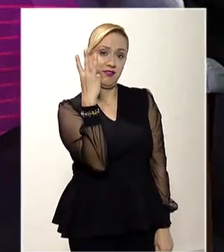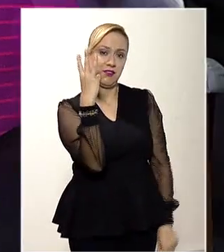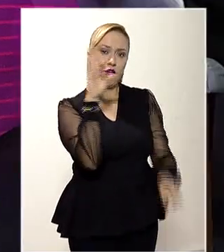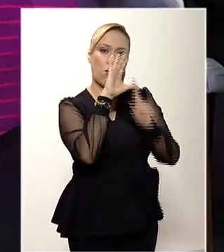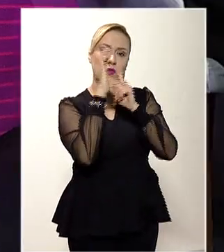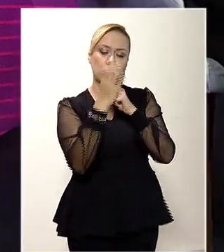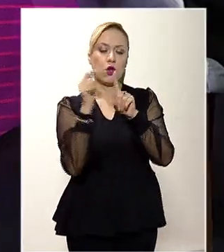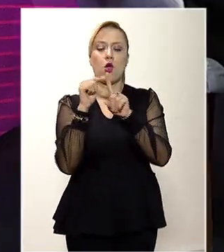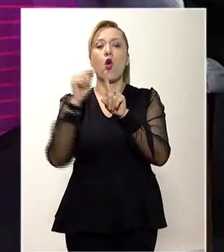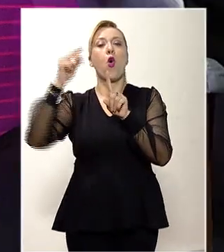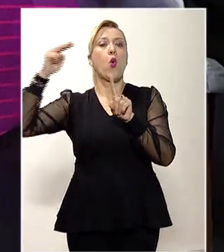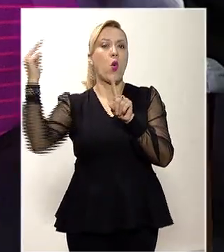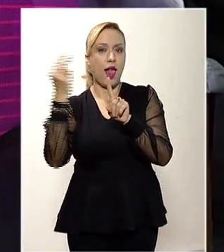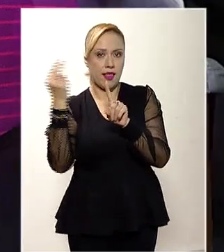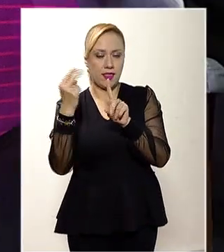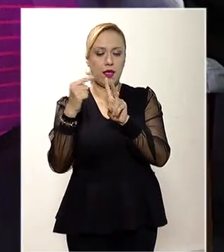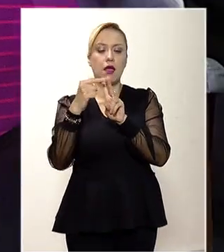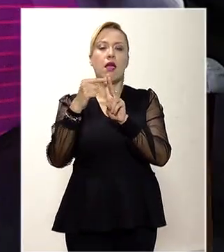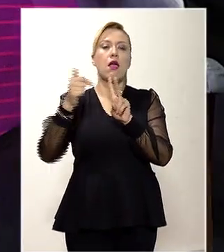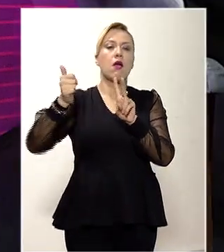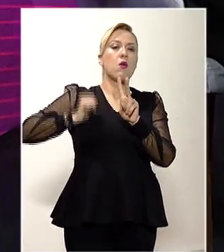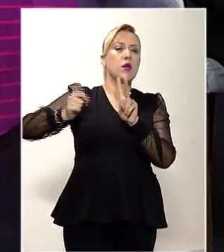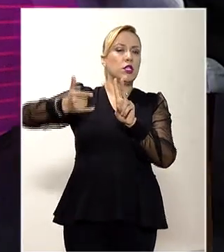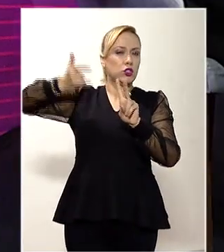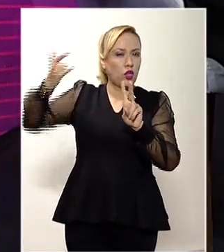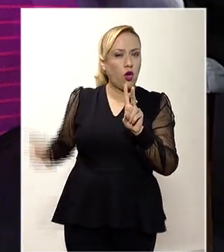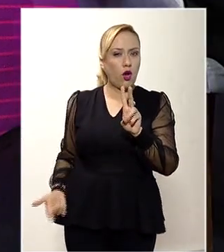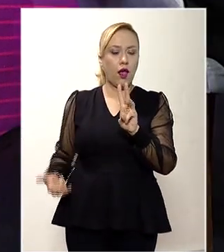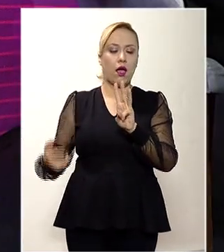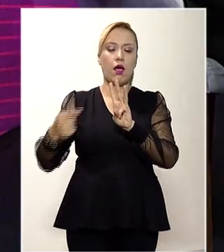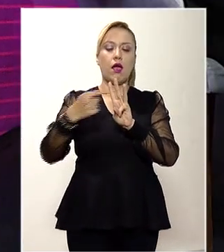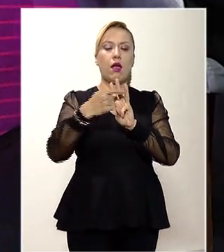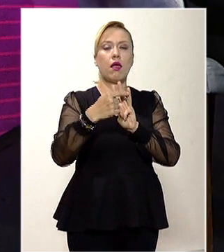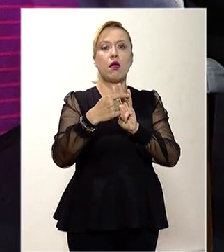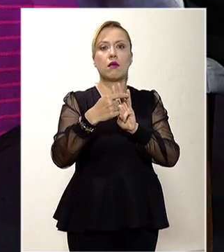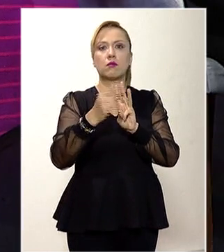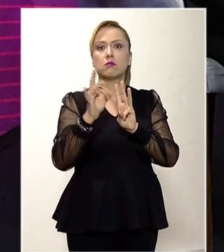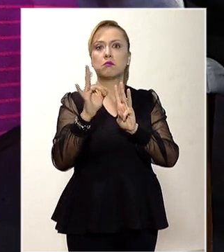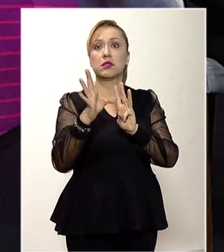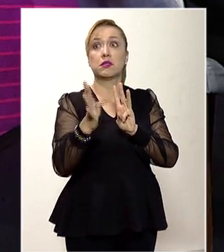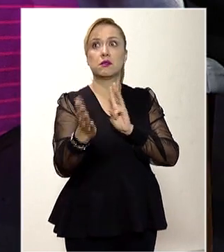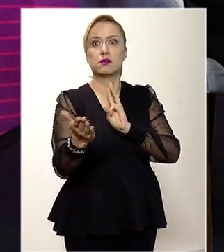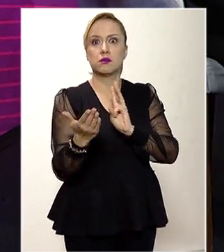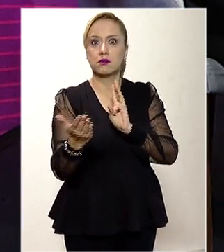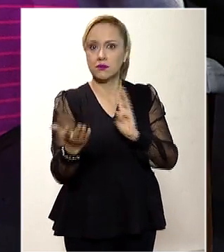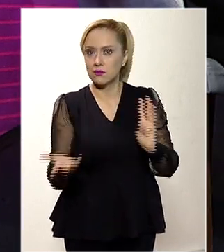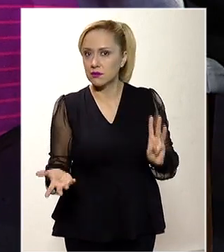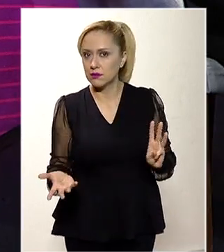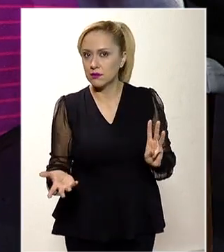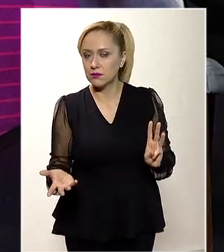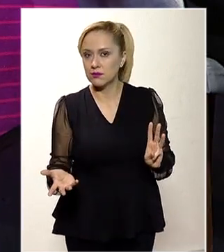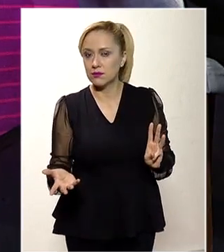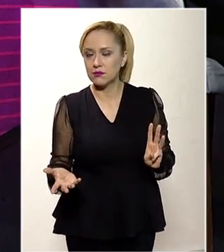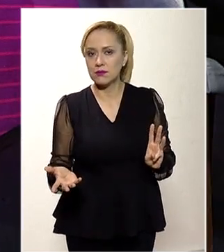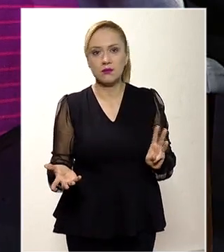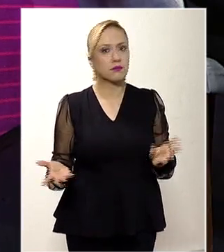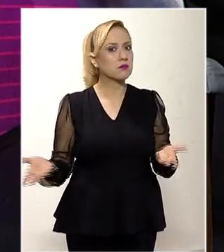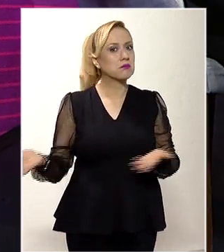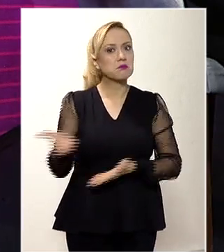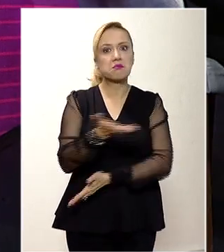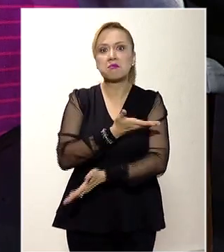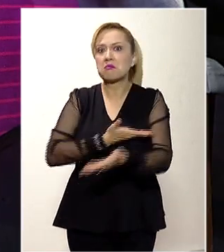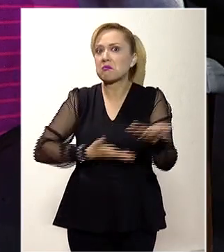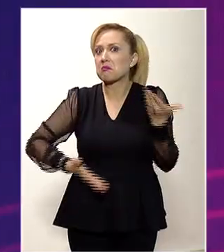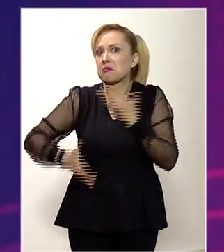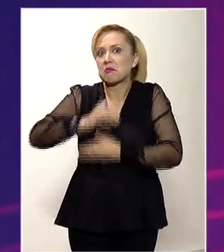casos urgentes, los casos de larga data, y es bien difícil porque el enfoque en verdad no se comparte para nada en